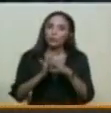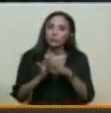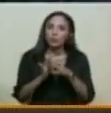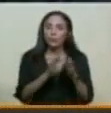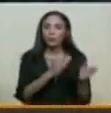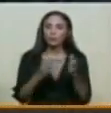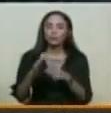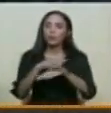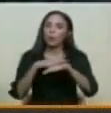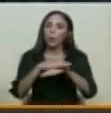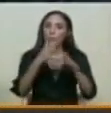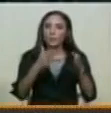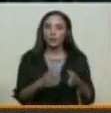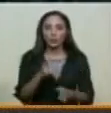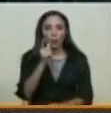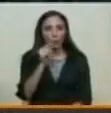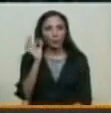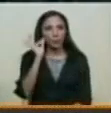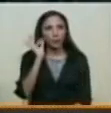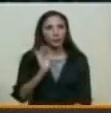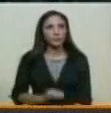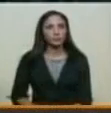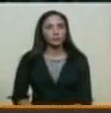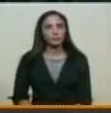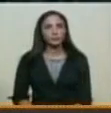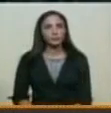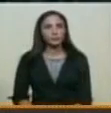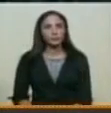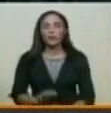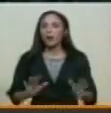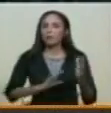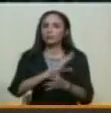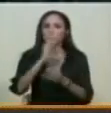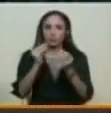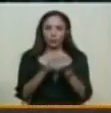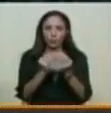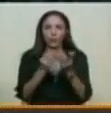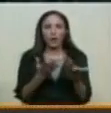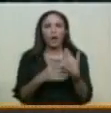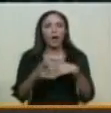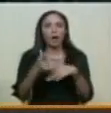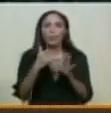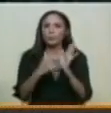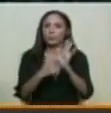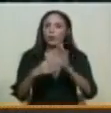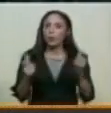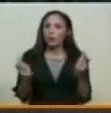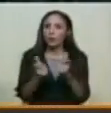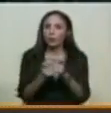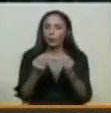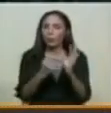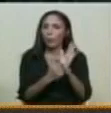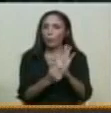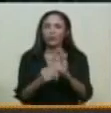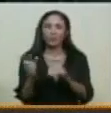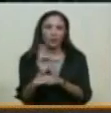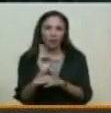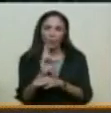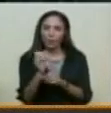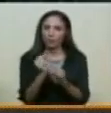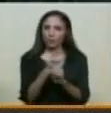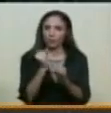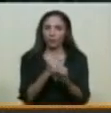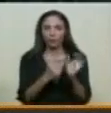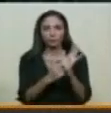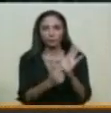nuestras ministras y de nuestros ministros. Así que ha sido un consejo de ministros para el dibujo del mapa de acción inmediata. Ha sido un